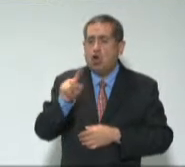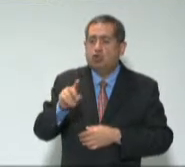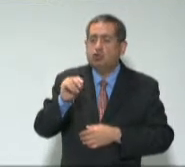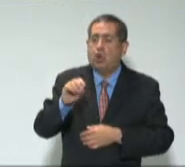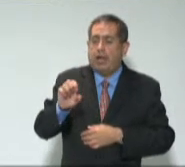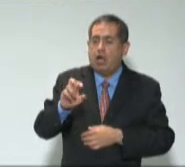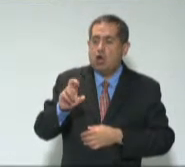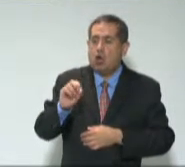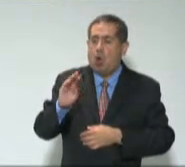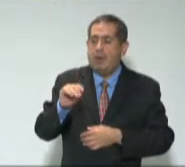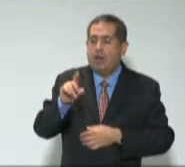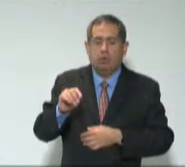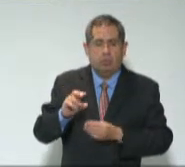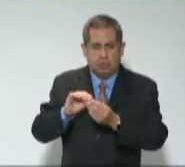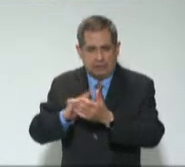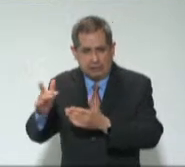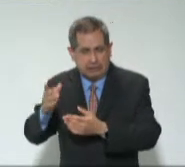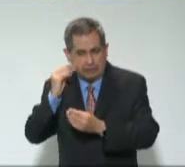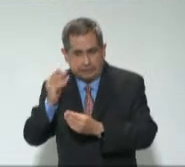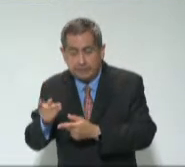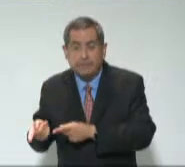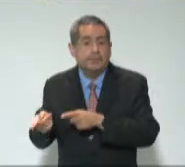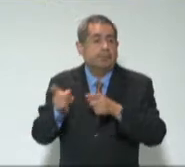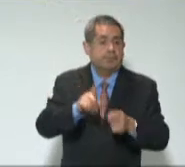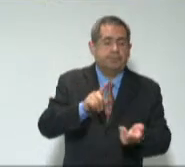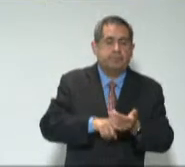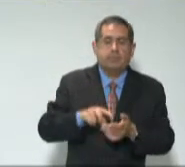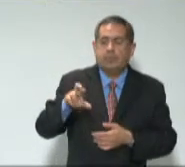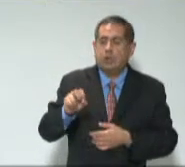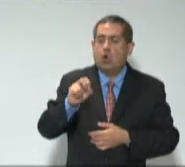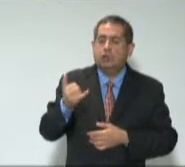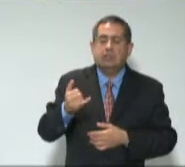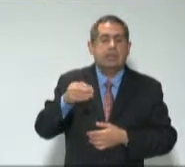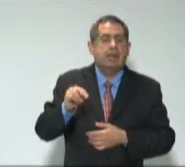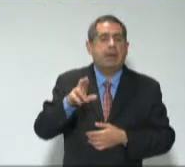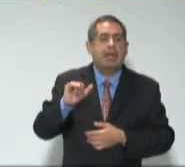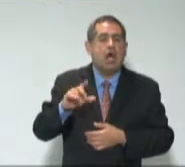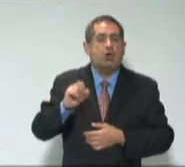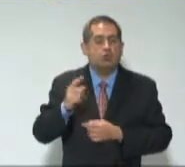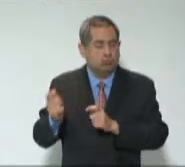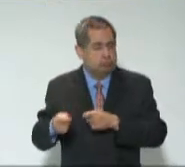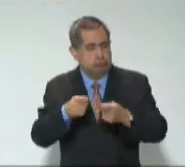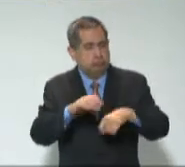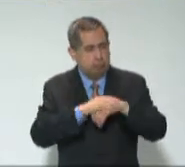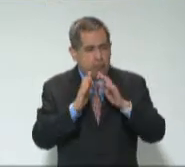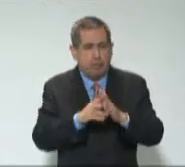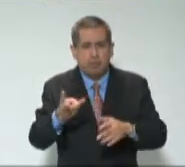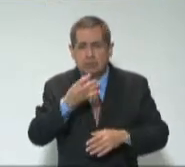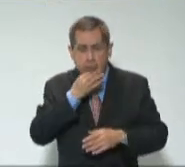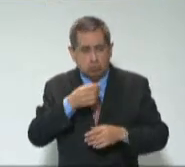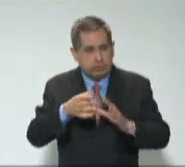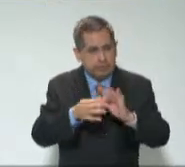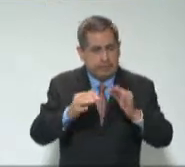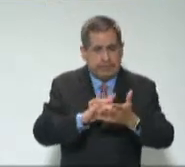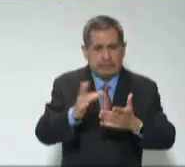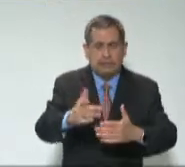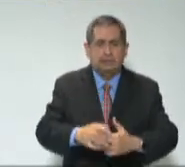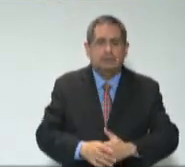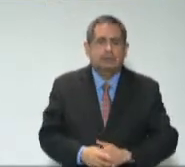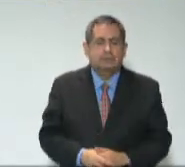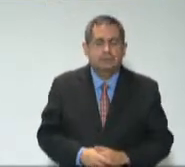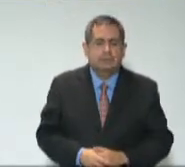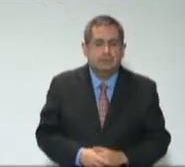Fer y damos la voz a nuestra querida Rossy María Cruz lesos adelante Rossi por 3 minutos gracias